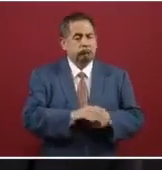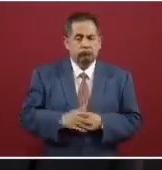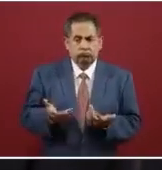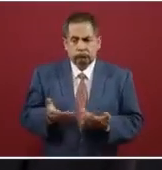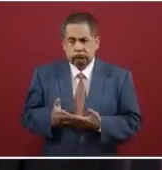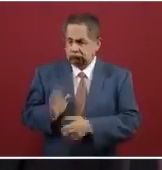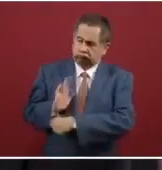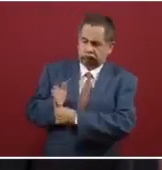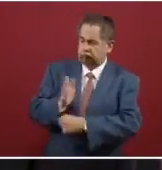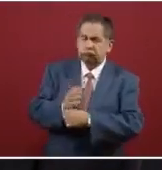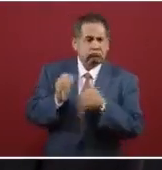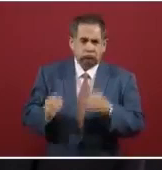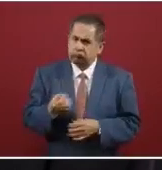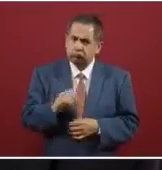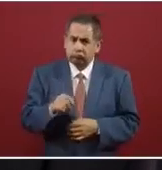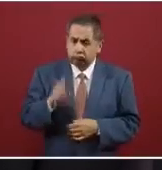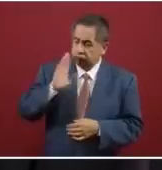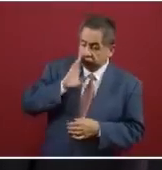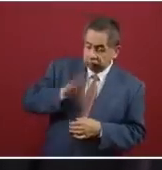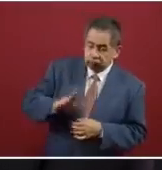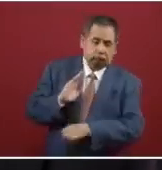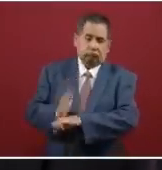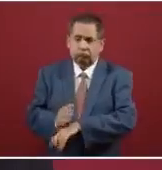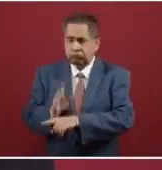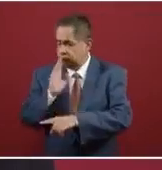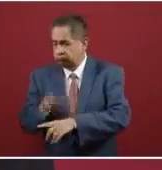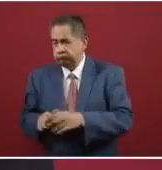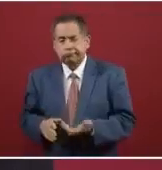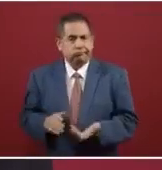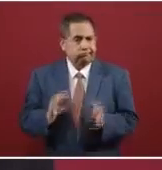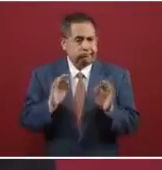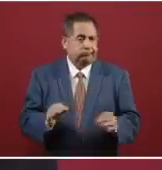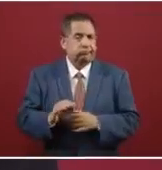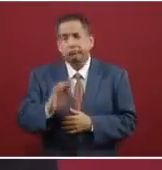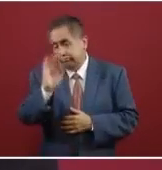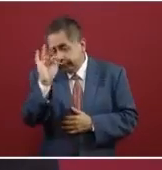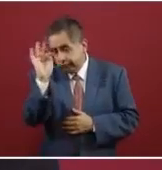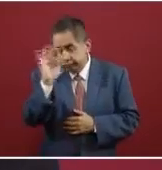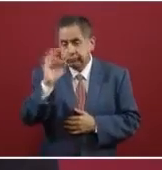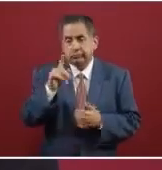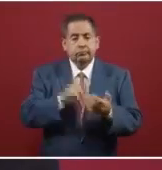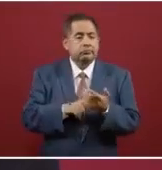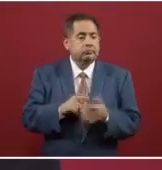impunidad, si el Ejecutivo no protege a